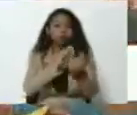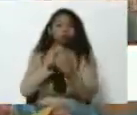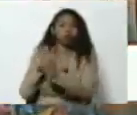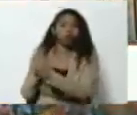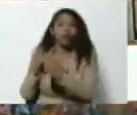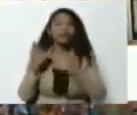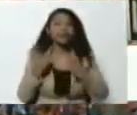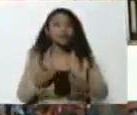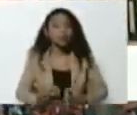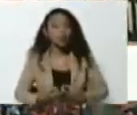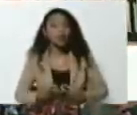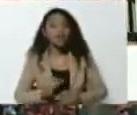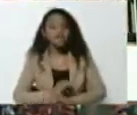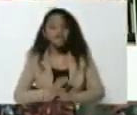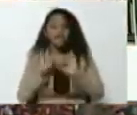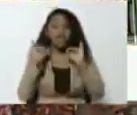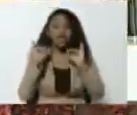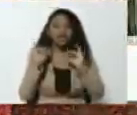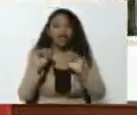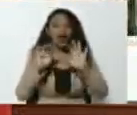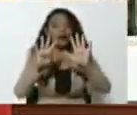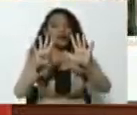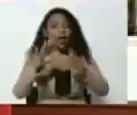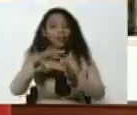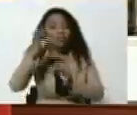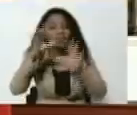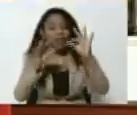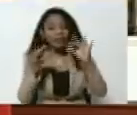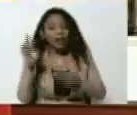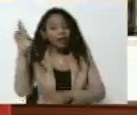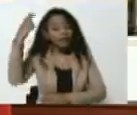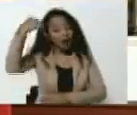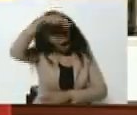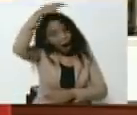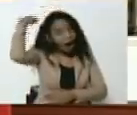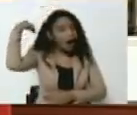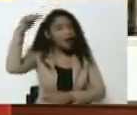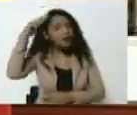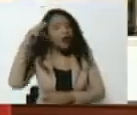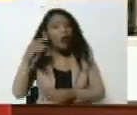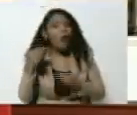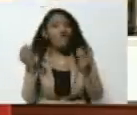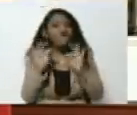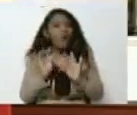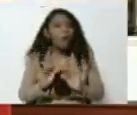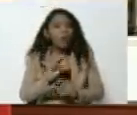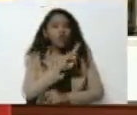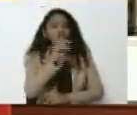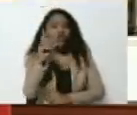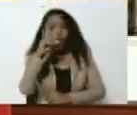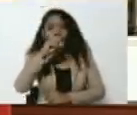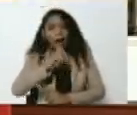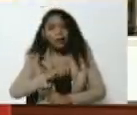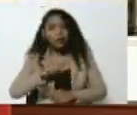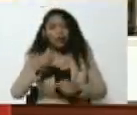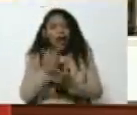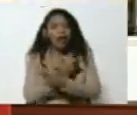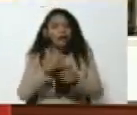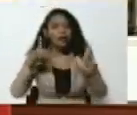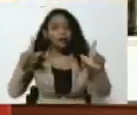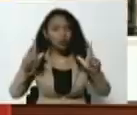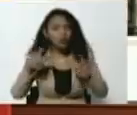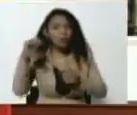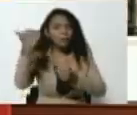la decisión definitiva de la novena estrella de Rafael Urdaneta con motivo de los 200 años de la liberación